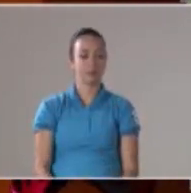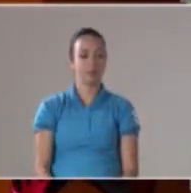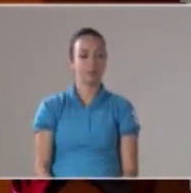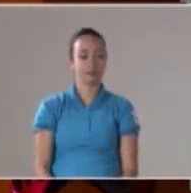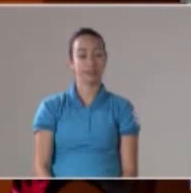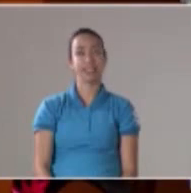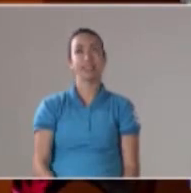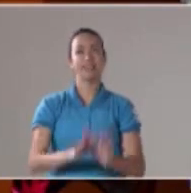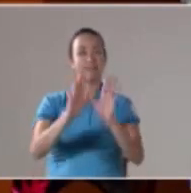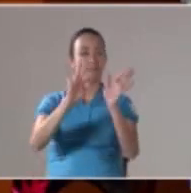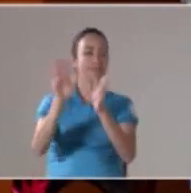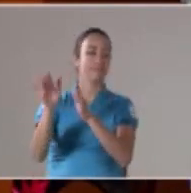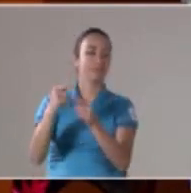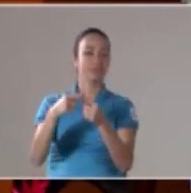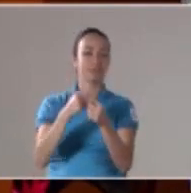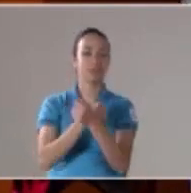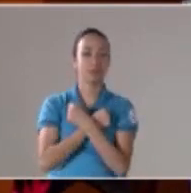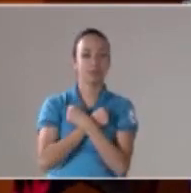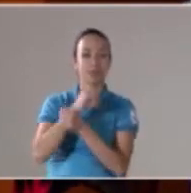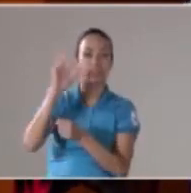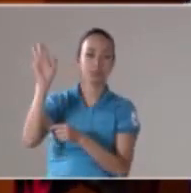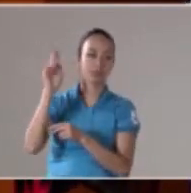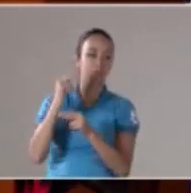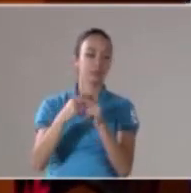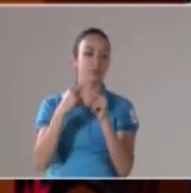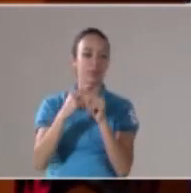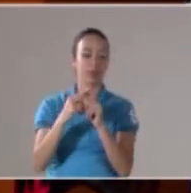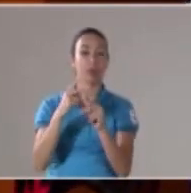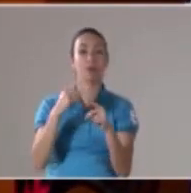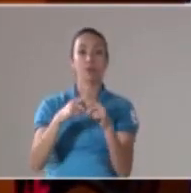Por amor a su nombre. Por eso es que estás aquí.